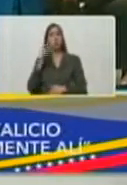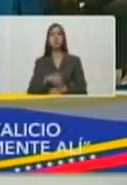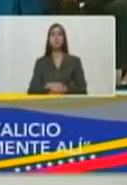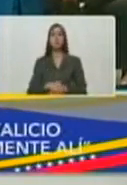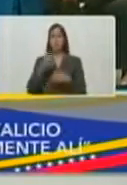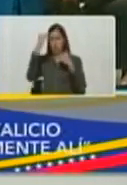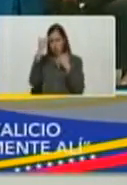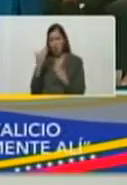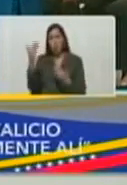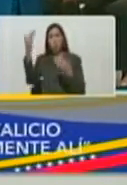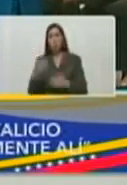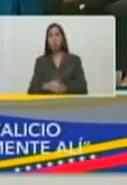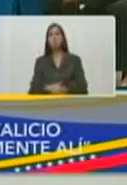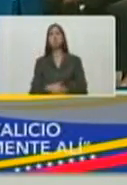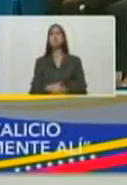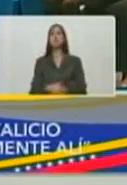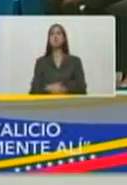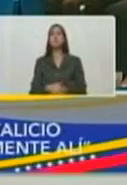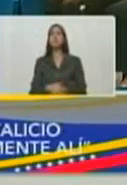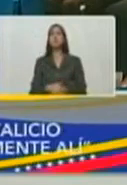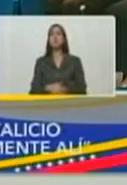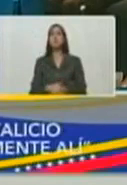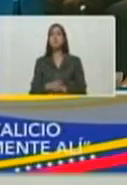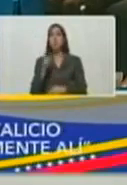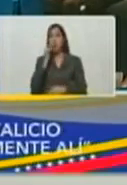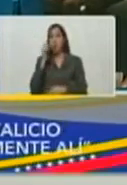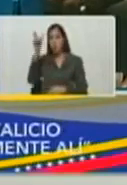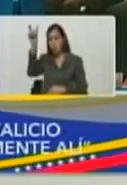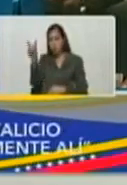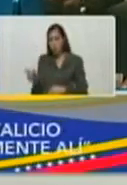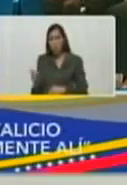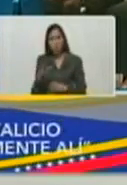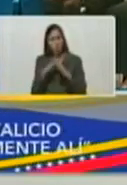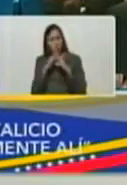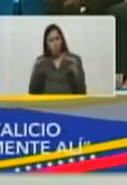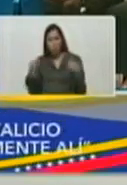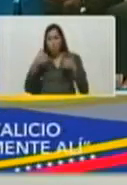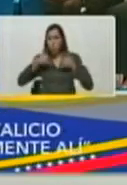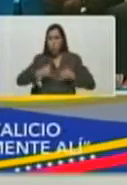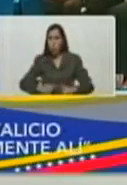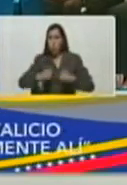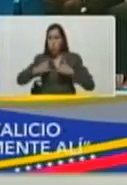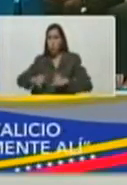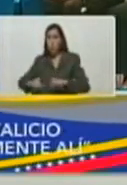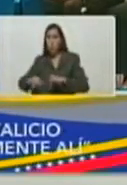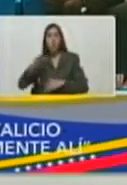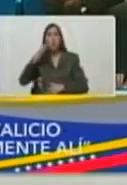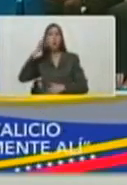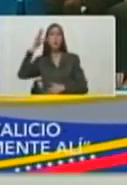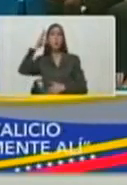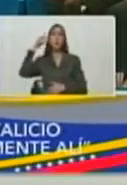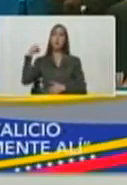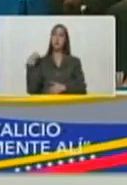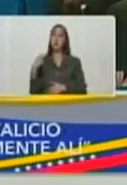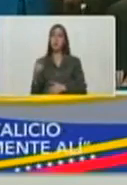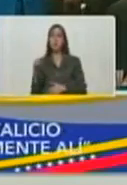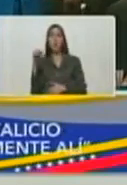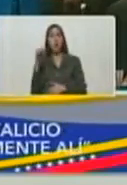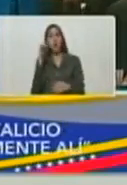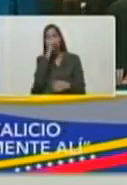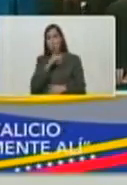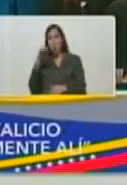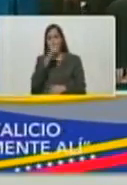saludo a Sol Musep, a todos los hijos e hijas de nuestro cantor del pueblo